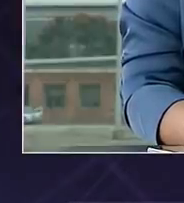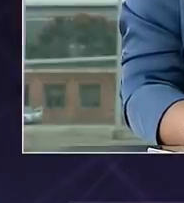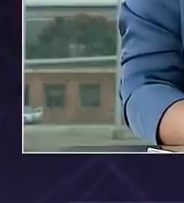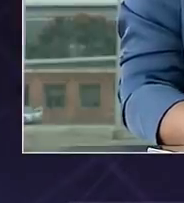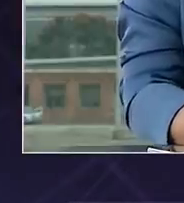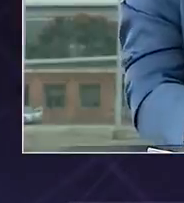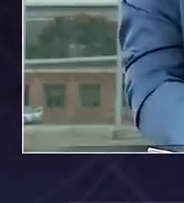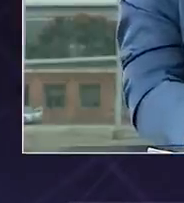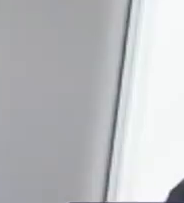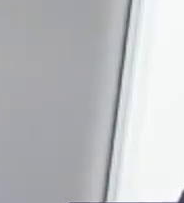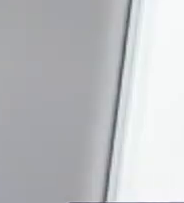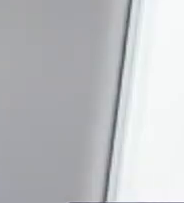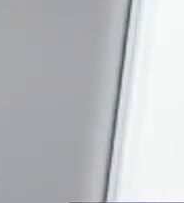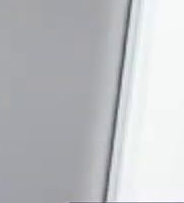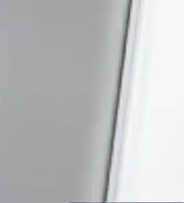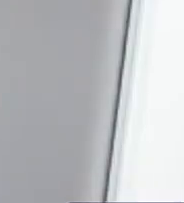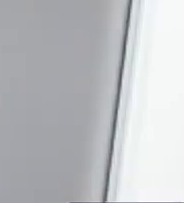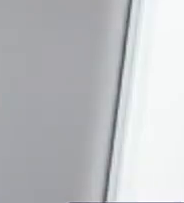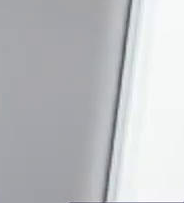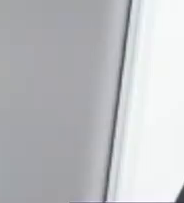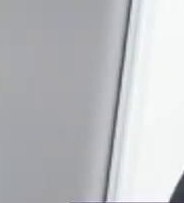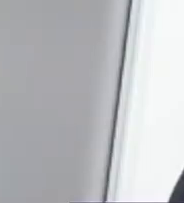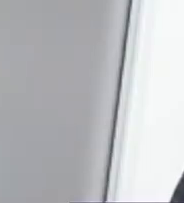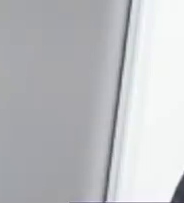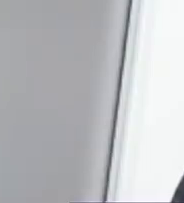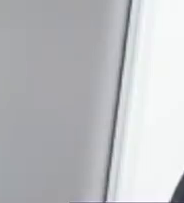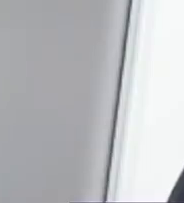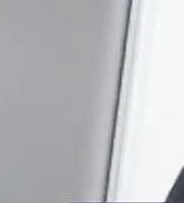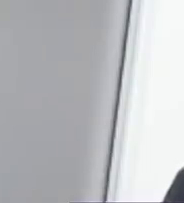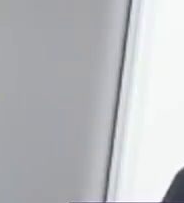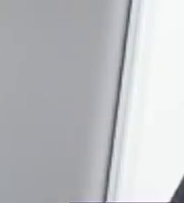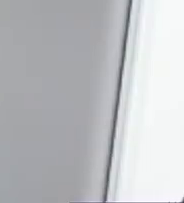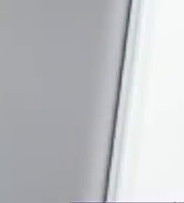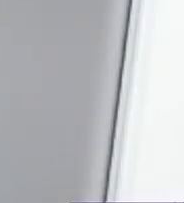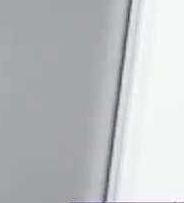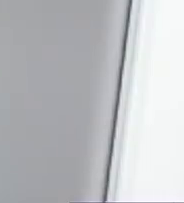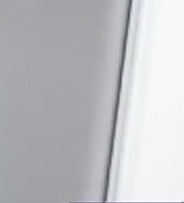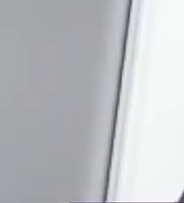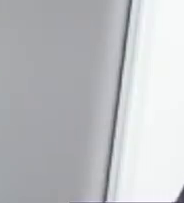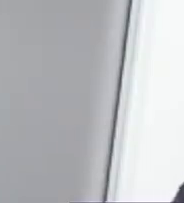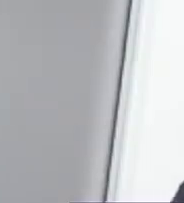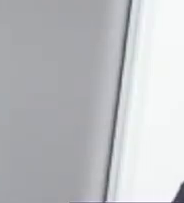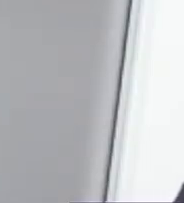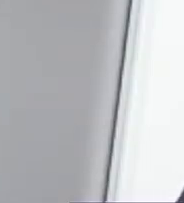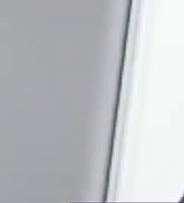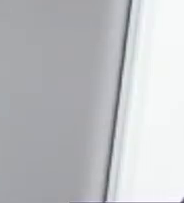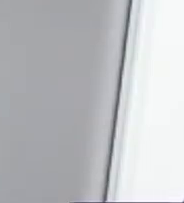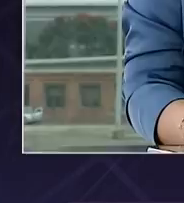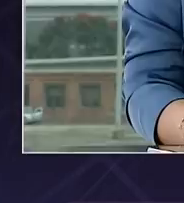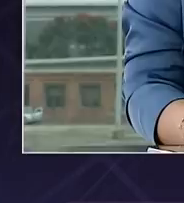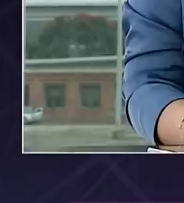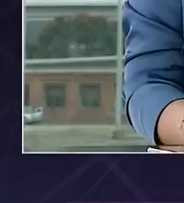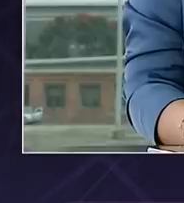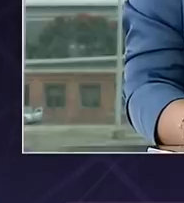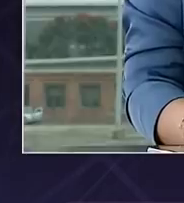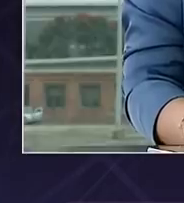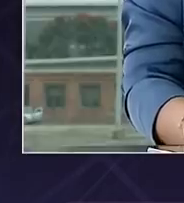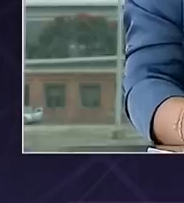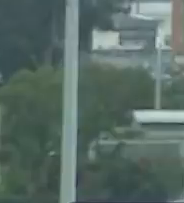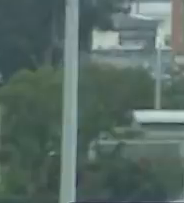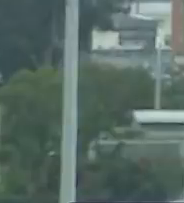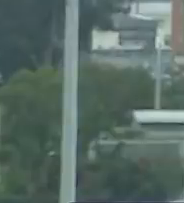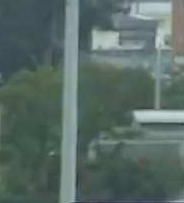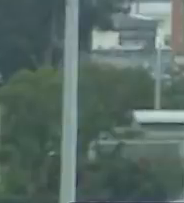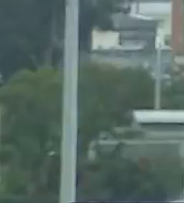Bueno, muchas gracias por la invitación. Un saludo a todos los televidentes. Hoy día del paro.